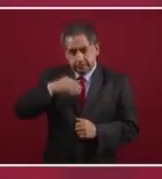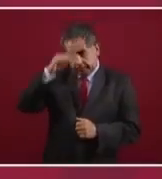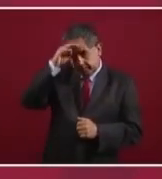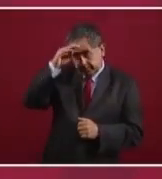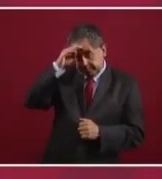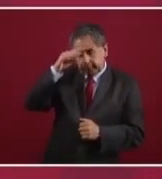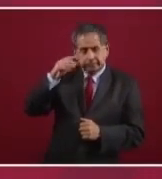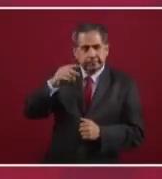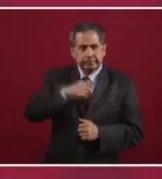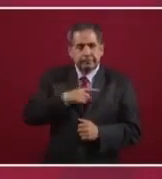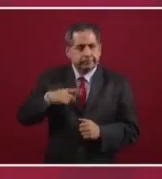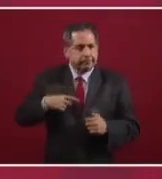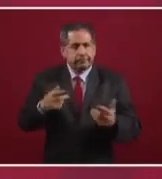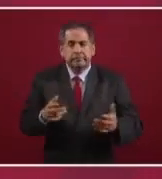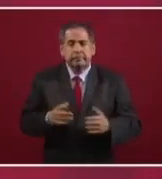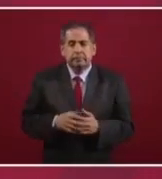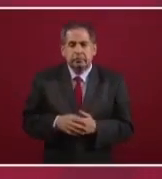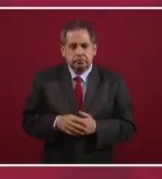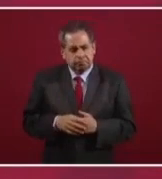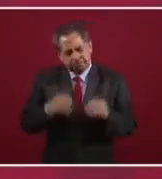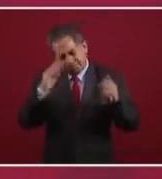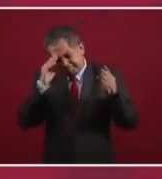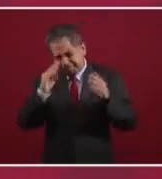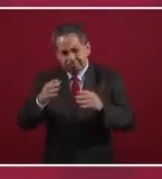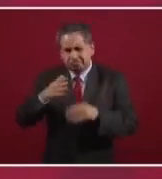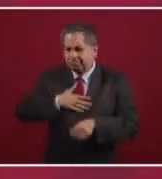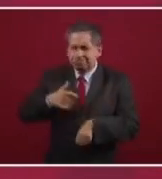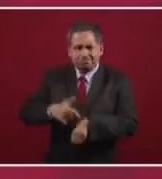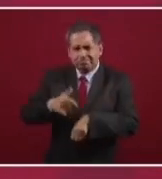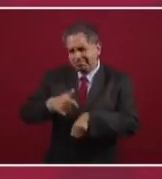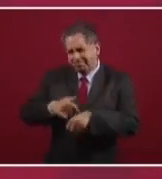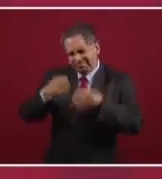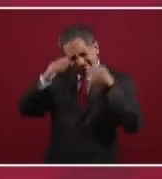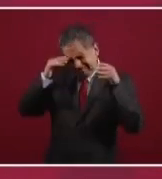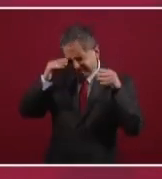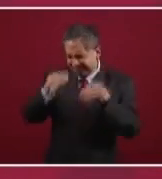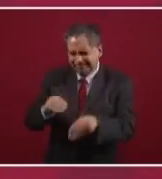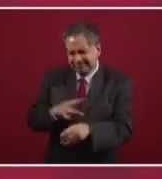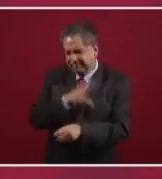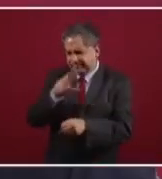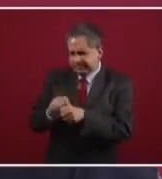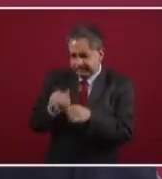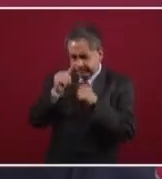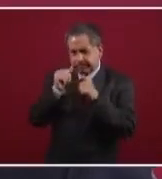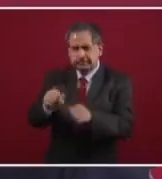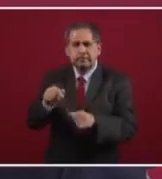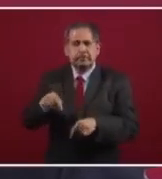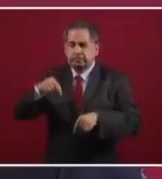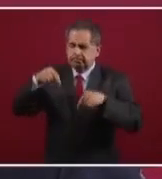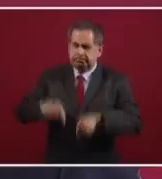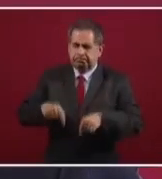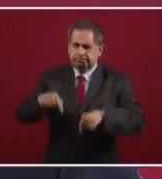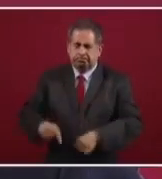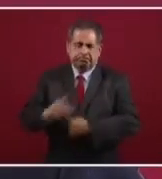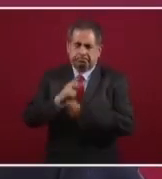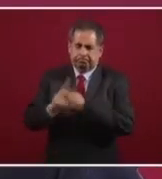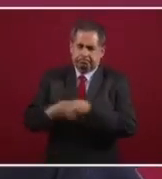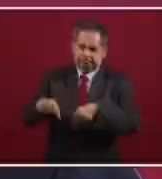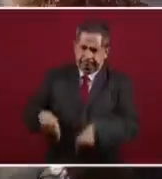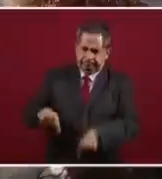considero que debo de dedicar todo mi tiempo, o la mayor parte de mi tiempo, a los asuntos internos.